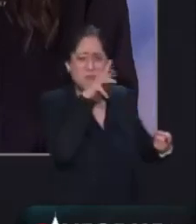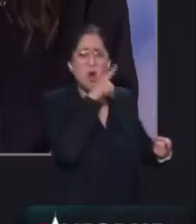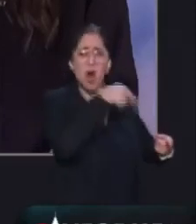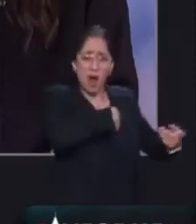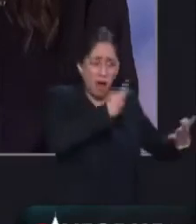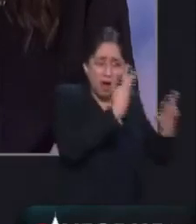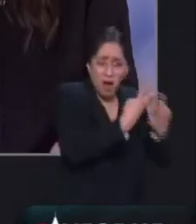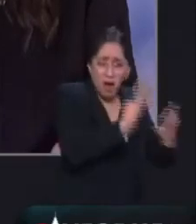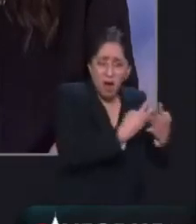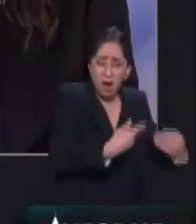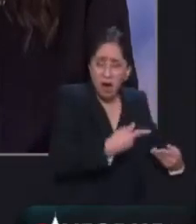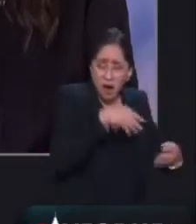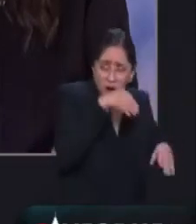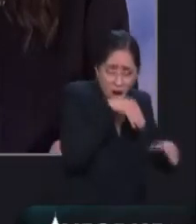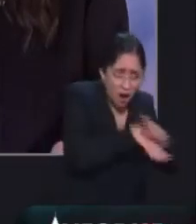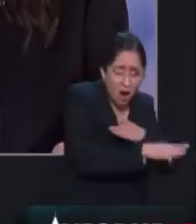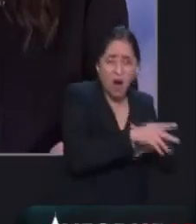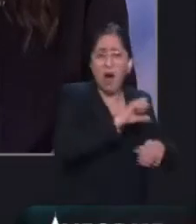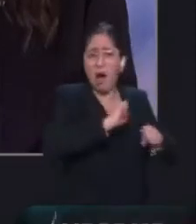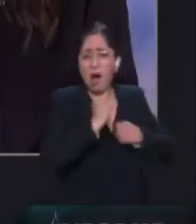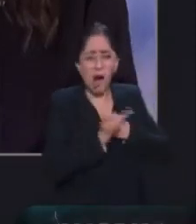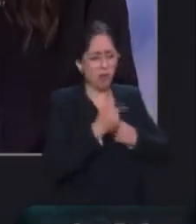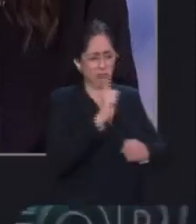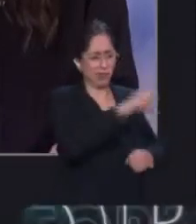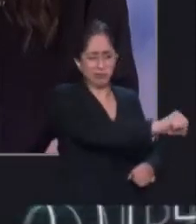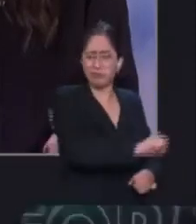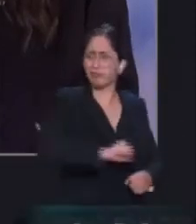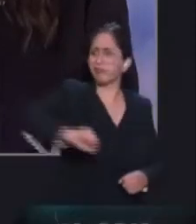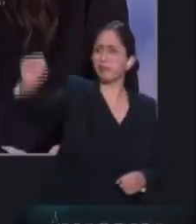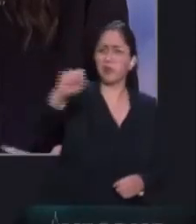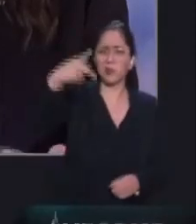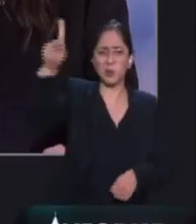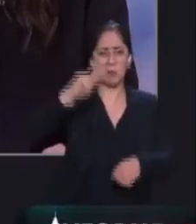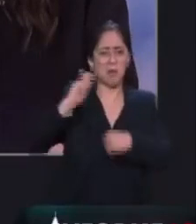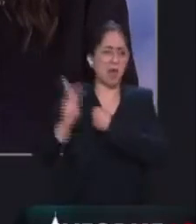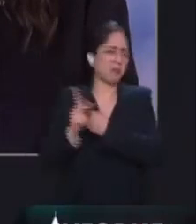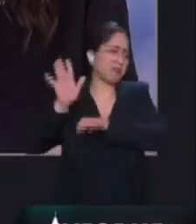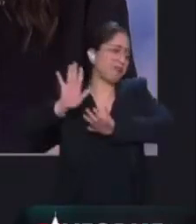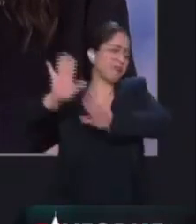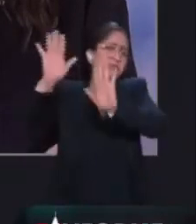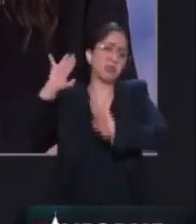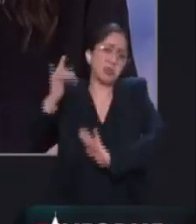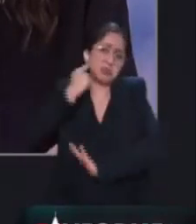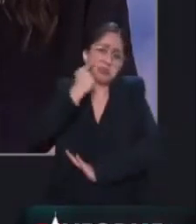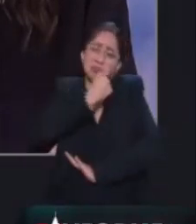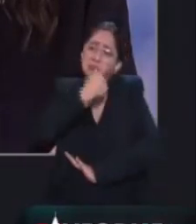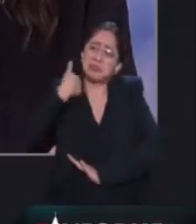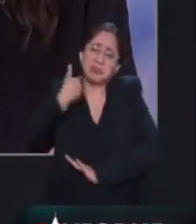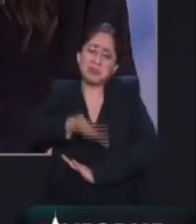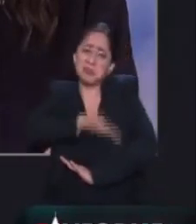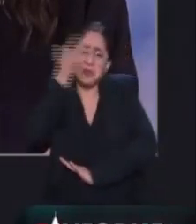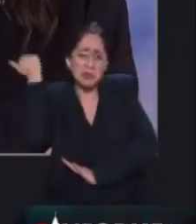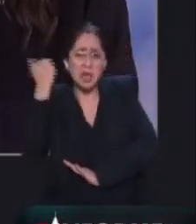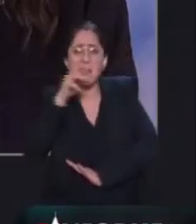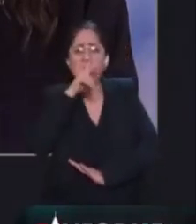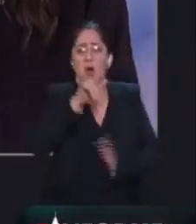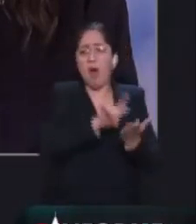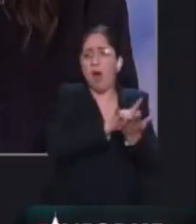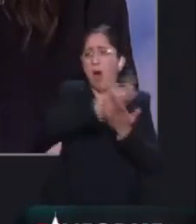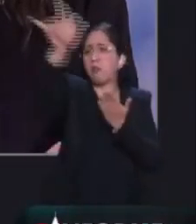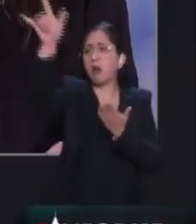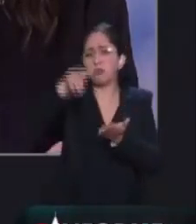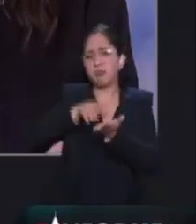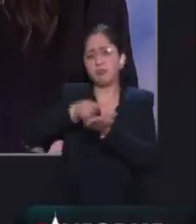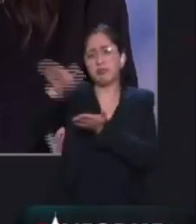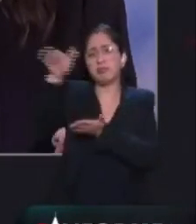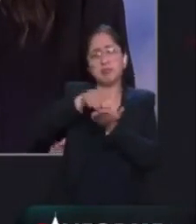acá tener al señor metido en los penales y luego, no sé, pues organizando la banda. Y no, al avión y ahí ya me